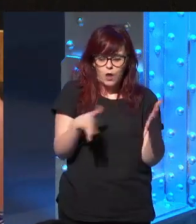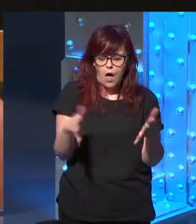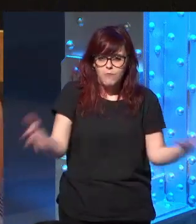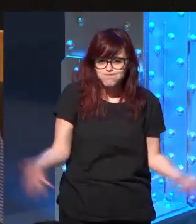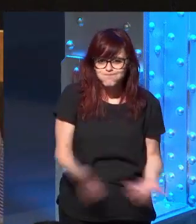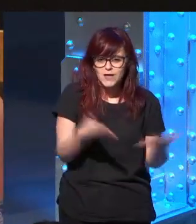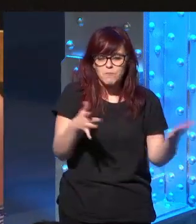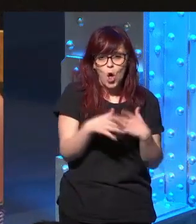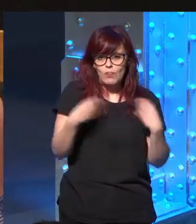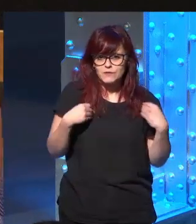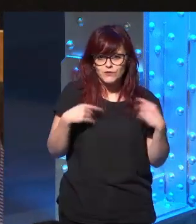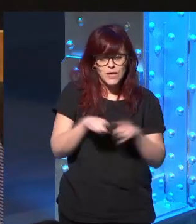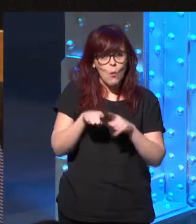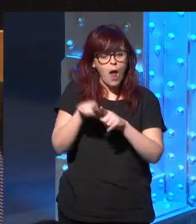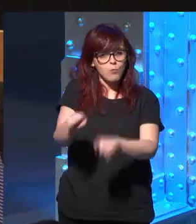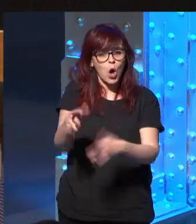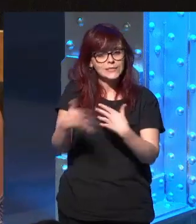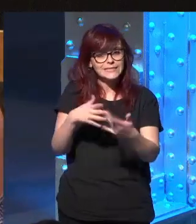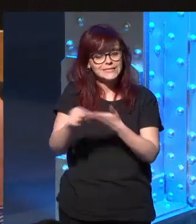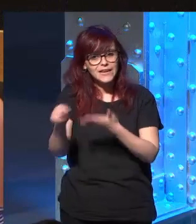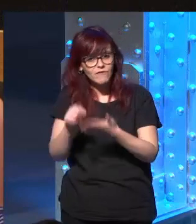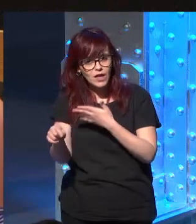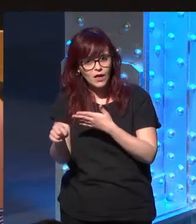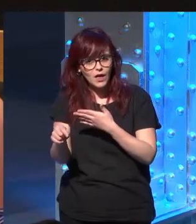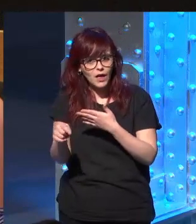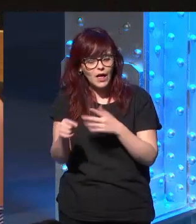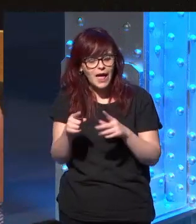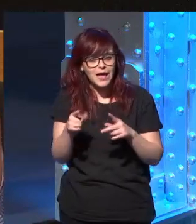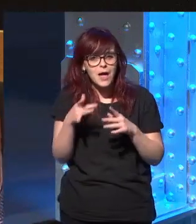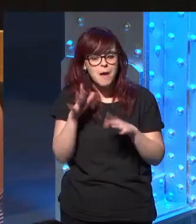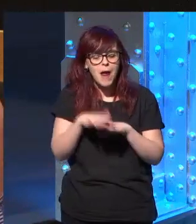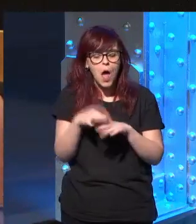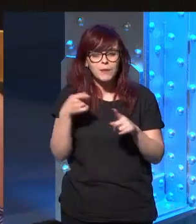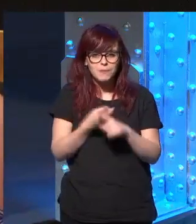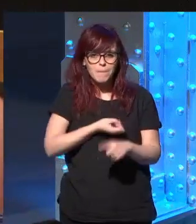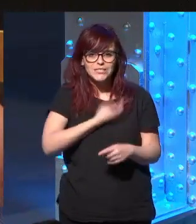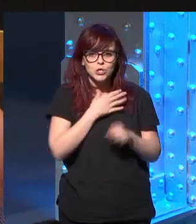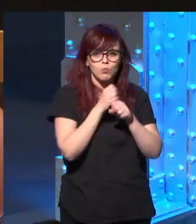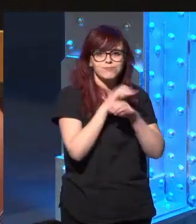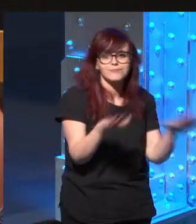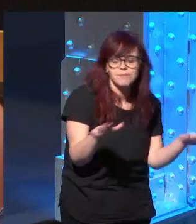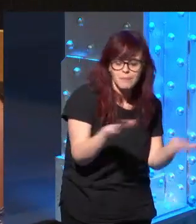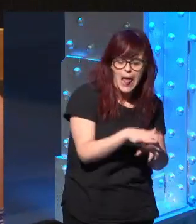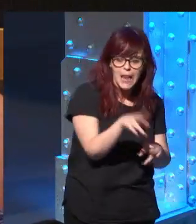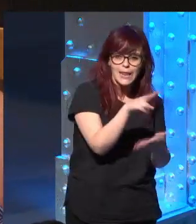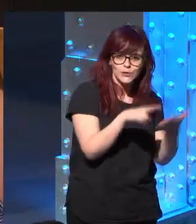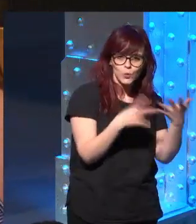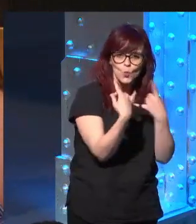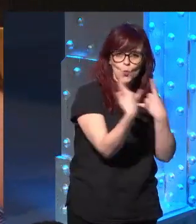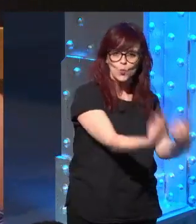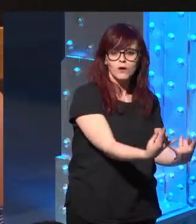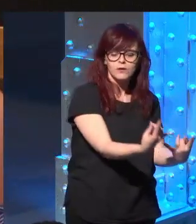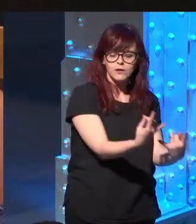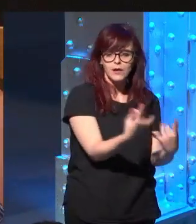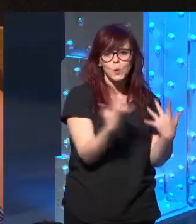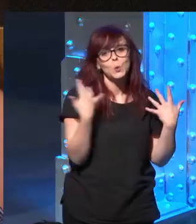verdad disfruten tanto como disfrutáis vosotros, que sois escritoras. ¿Cómo haríais vosotros eso?